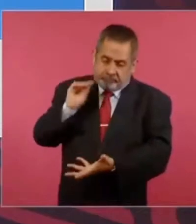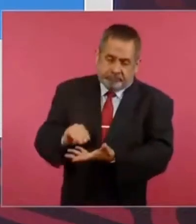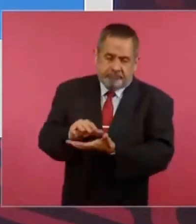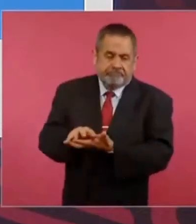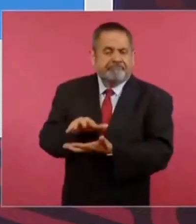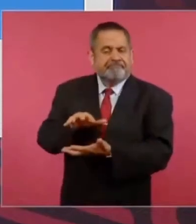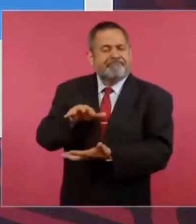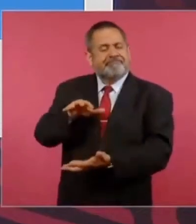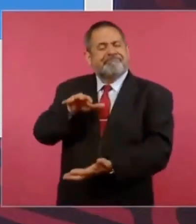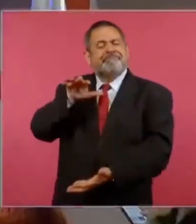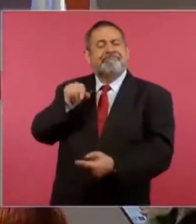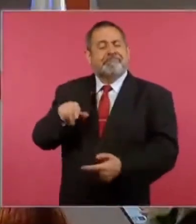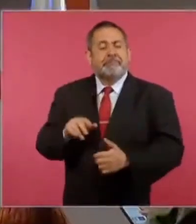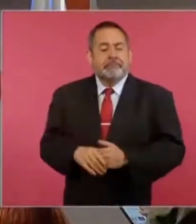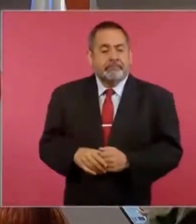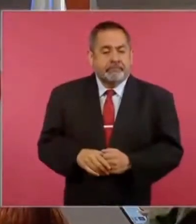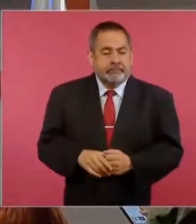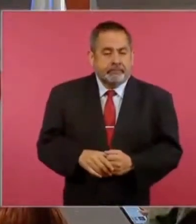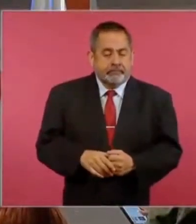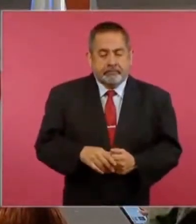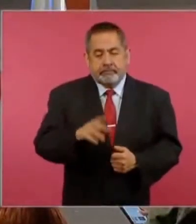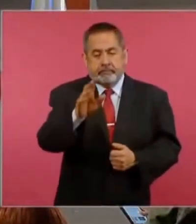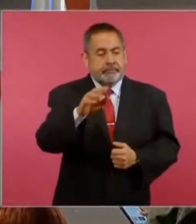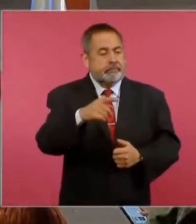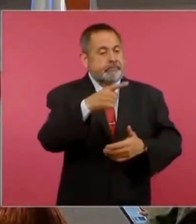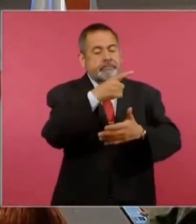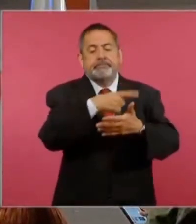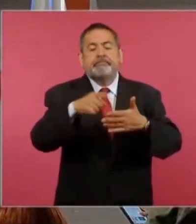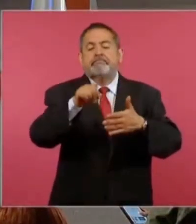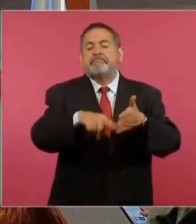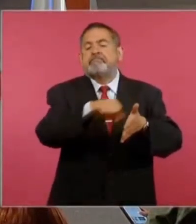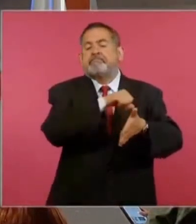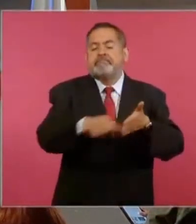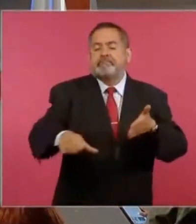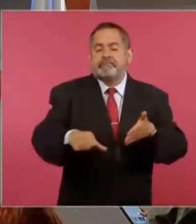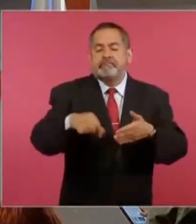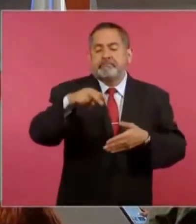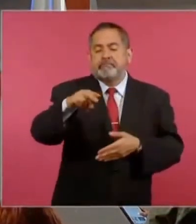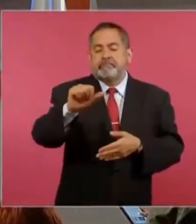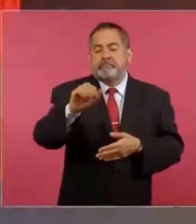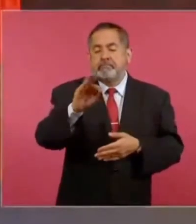Se canceló la financiera rural